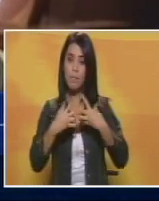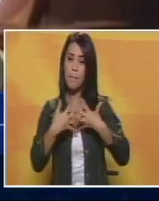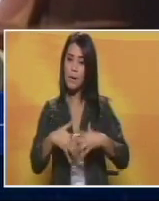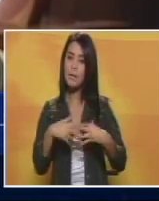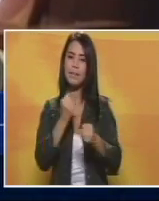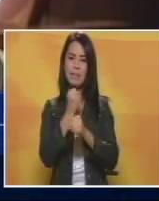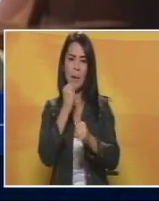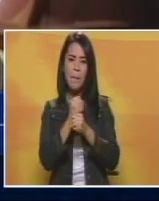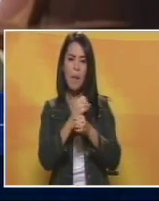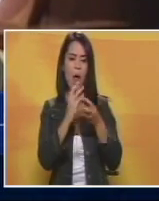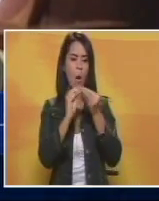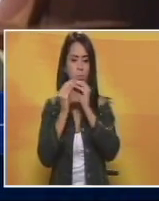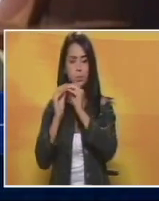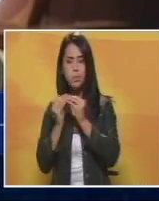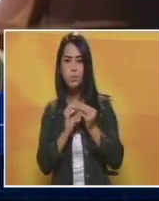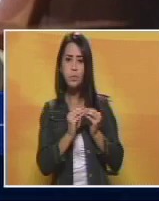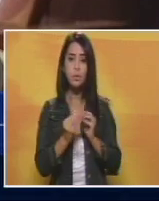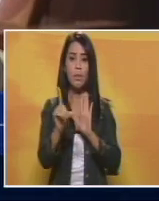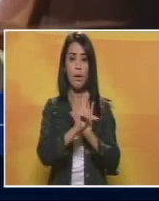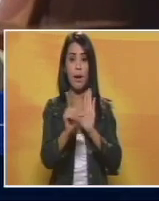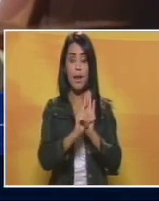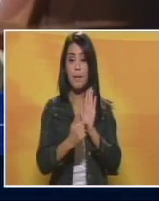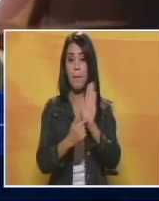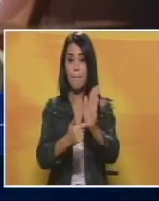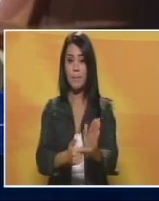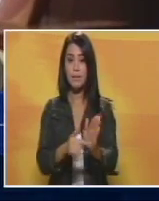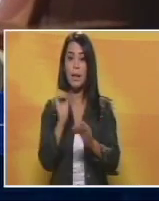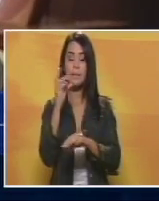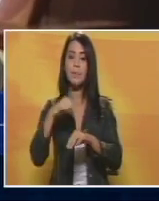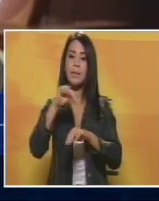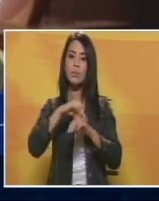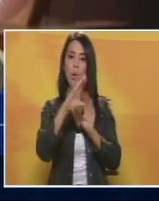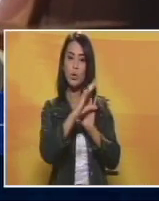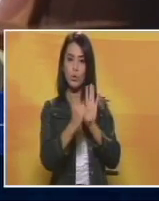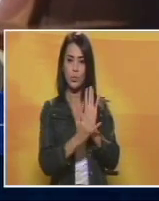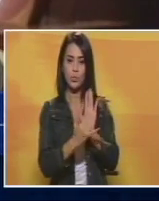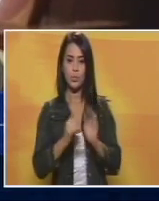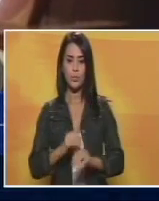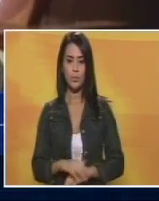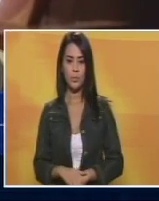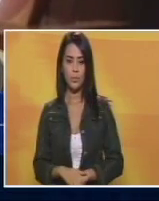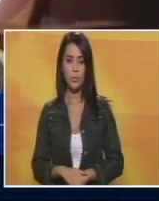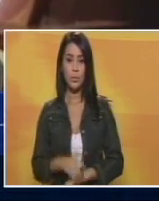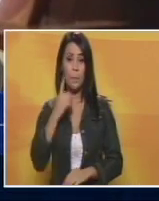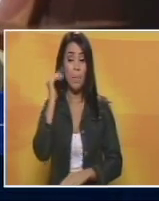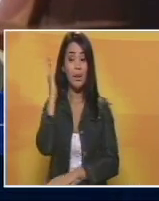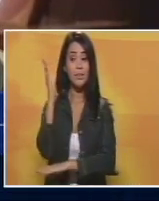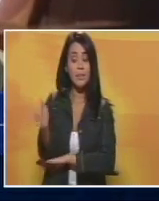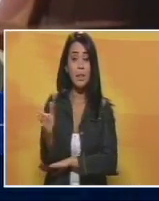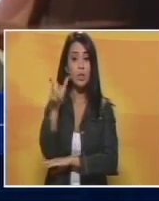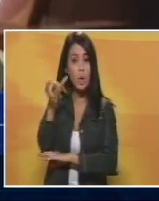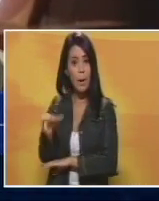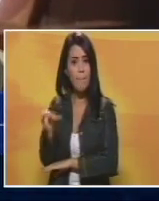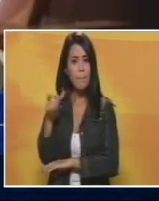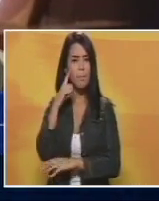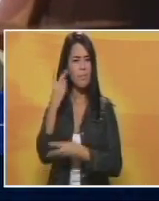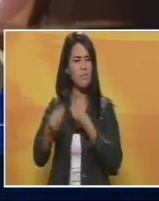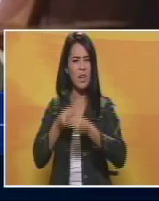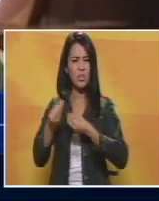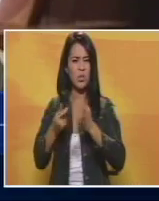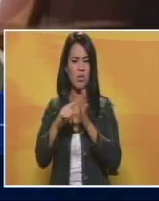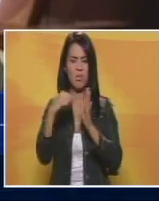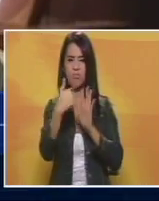de modificaciones de las leyes para presentarlas a la Asamblea Nacional Constituyente para que sean sancionados estos hechos que